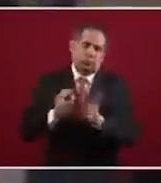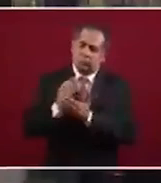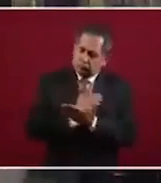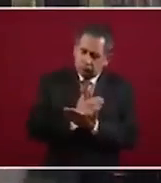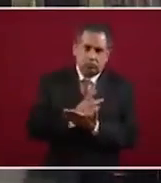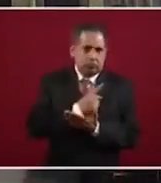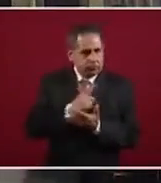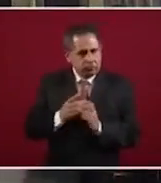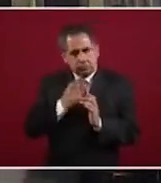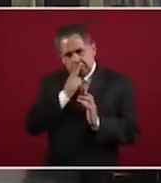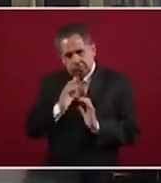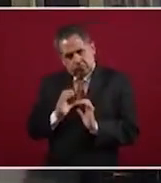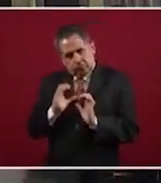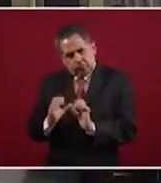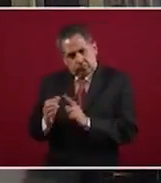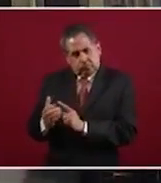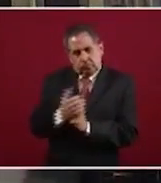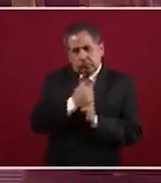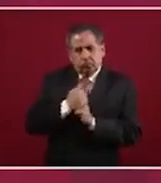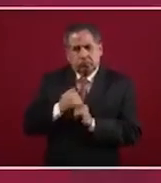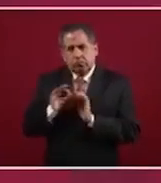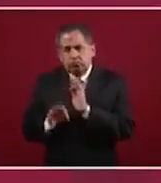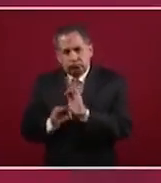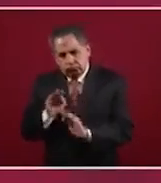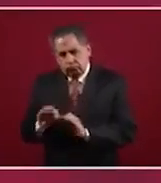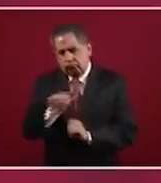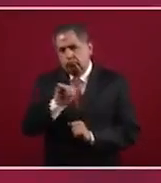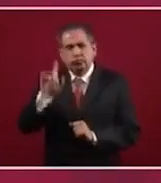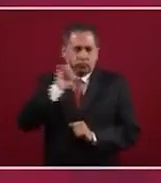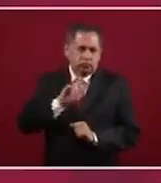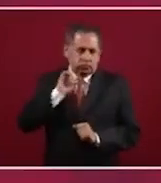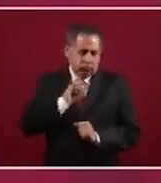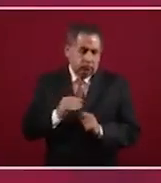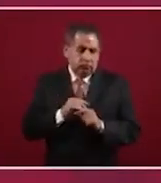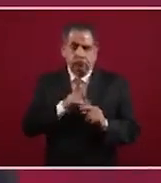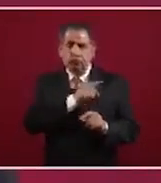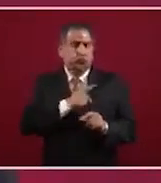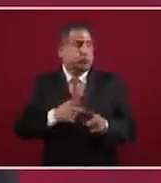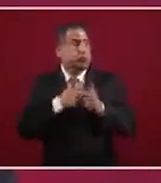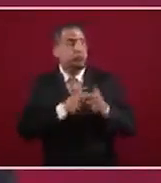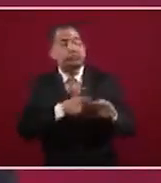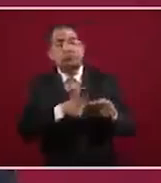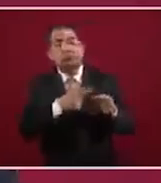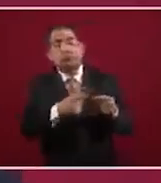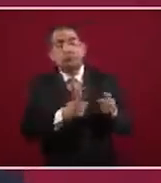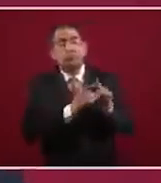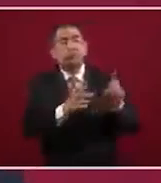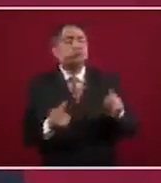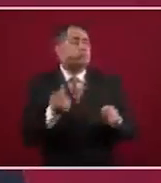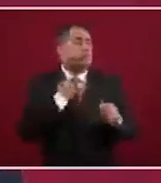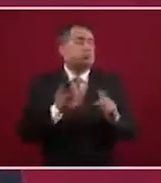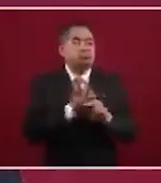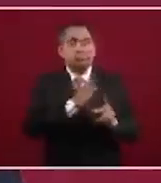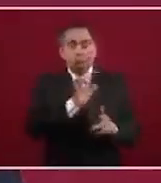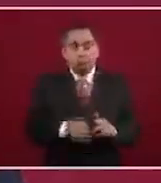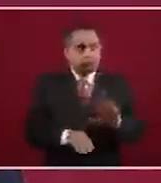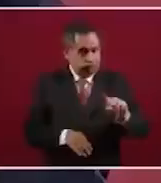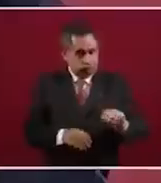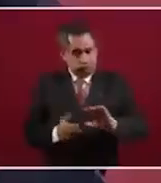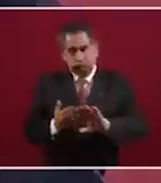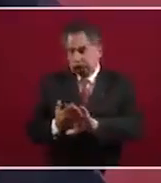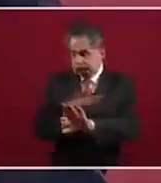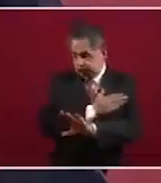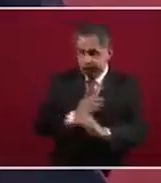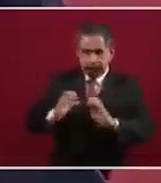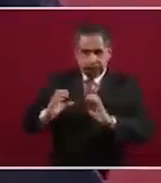prevenir esta violencia antes que en esta espiral llegue a cometerse un feminicidio. Ya es un